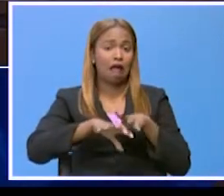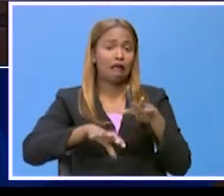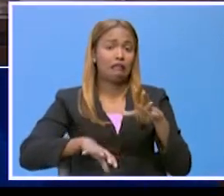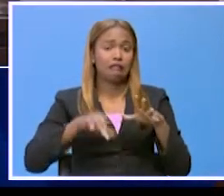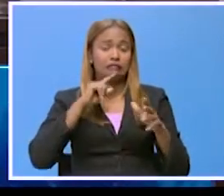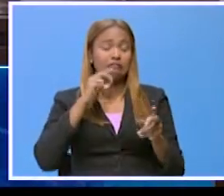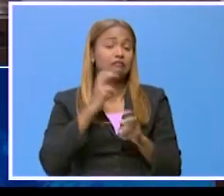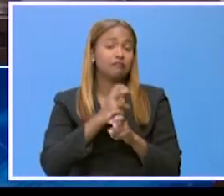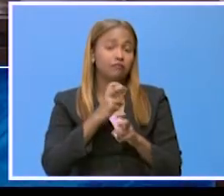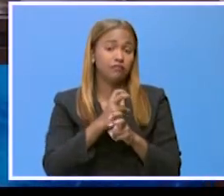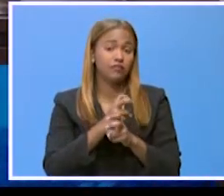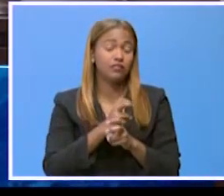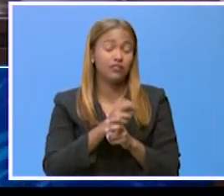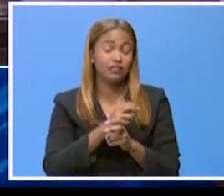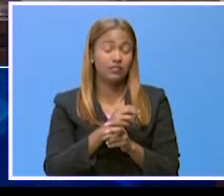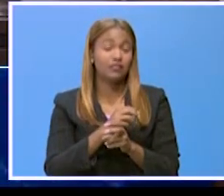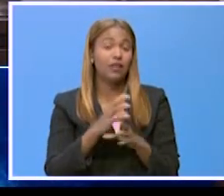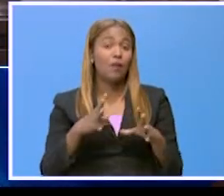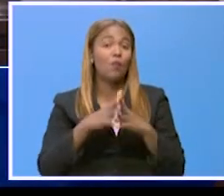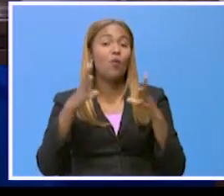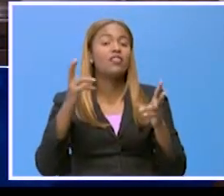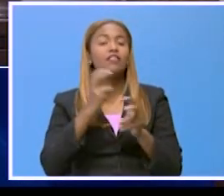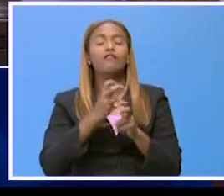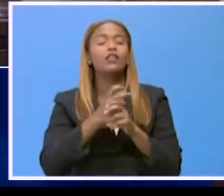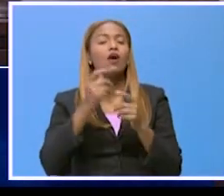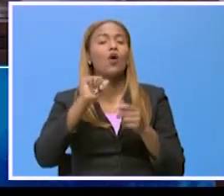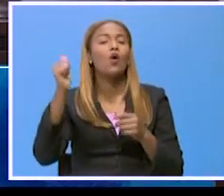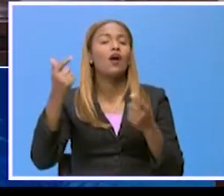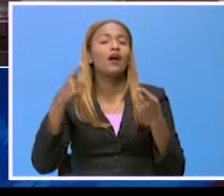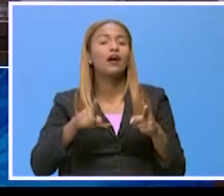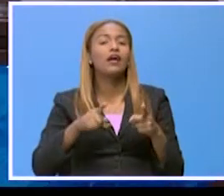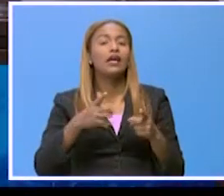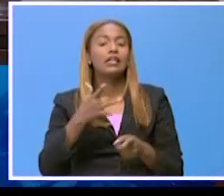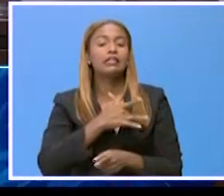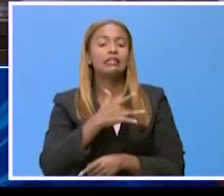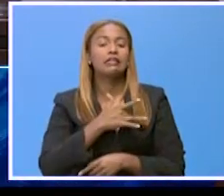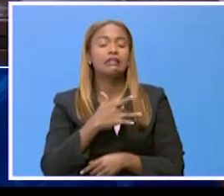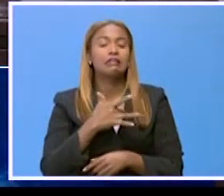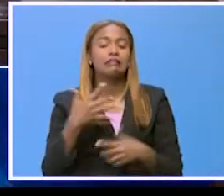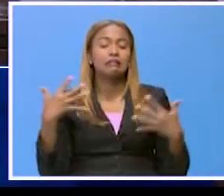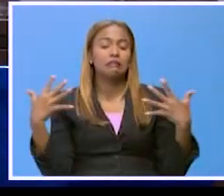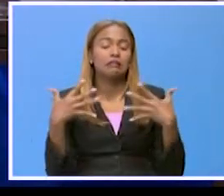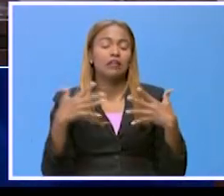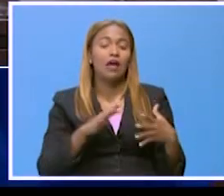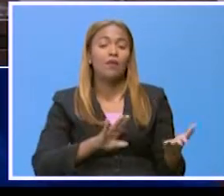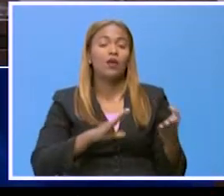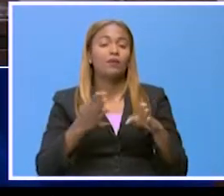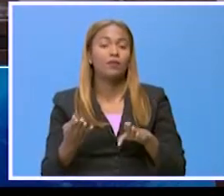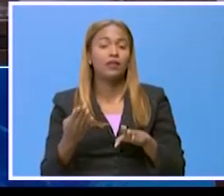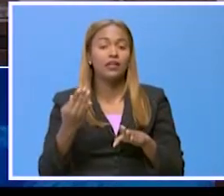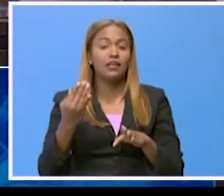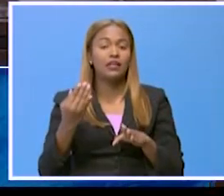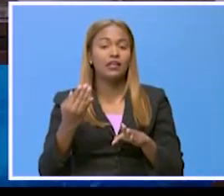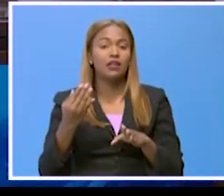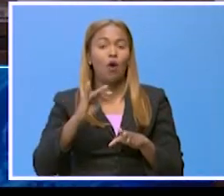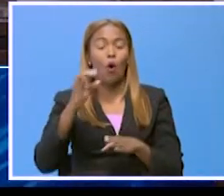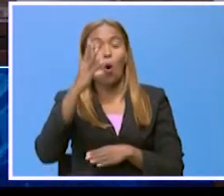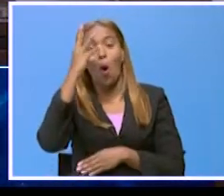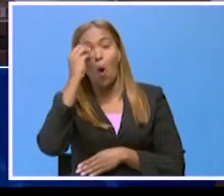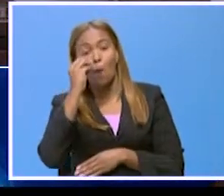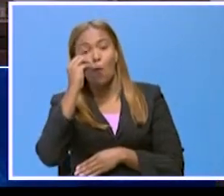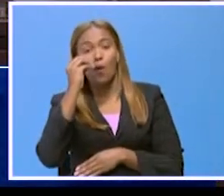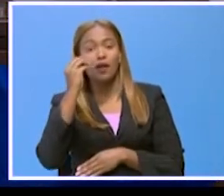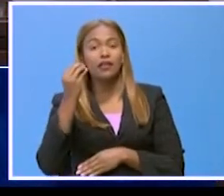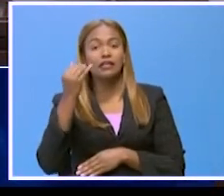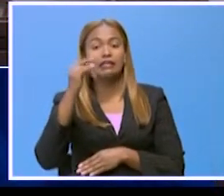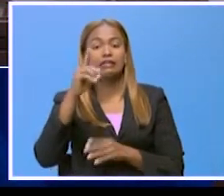y una de las cosas más difíciles fue el temor a dormirme por no despertar por quedarme